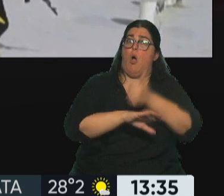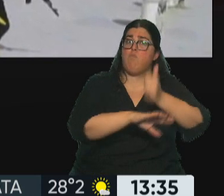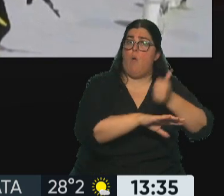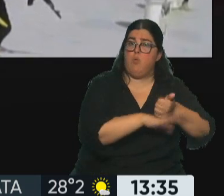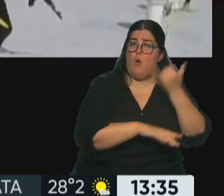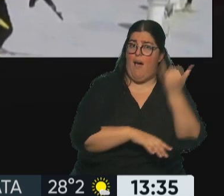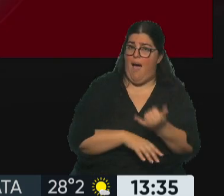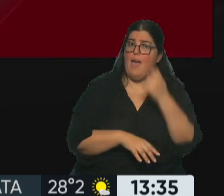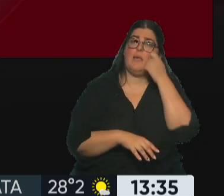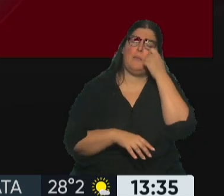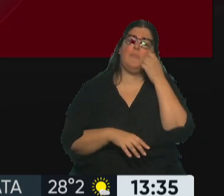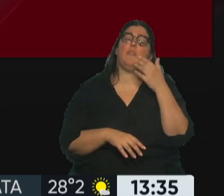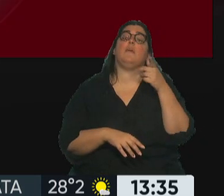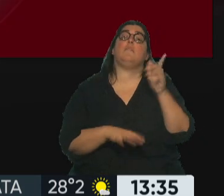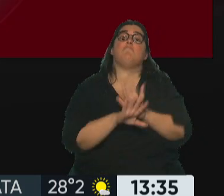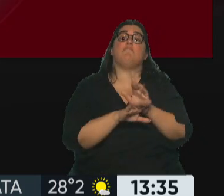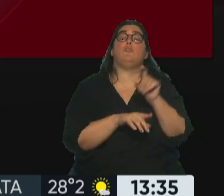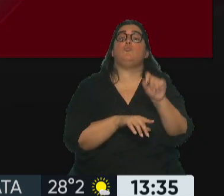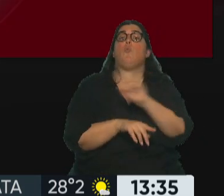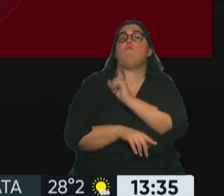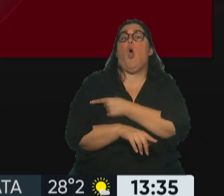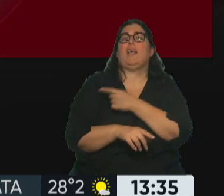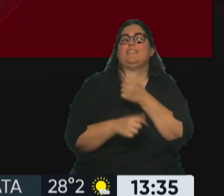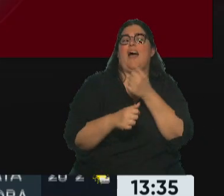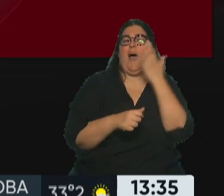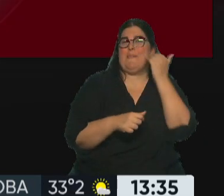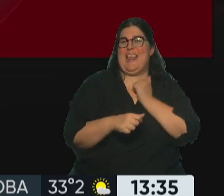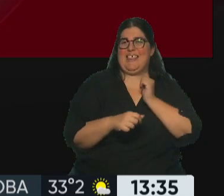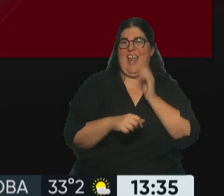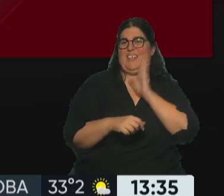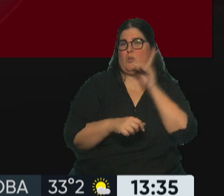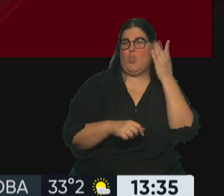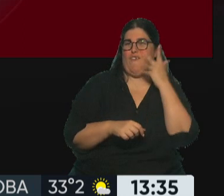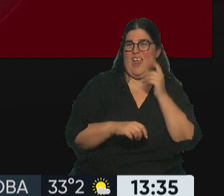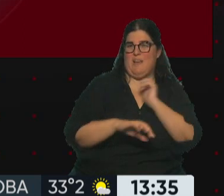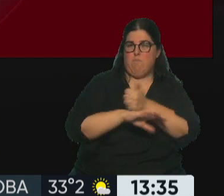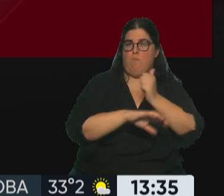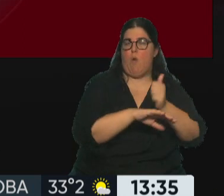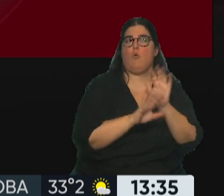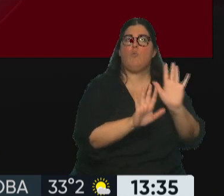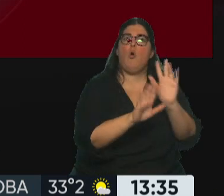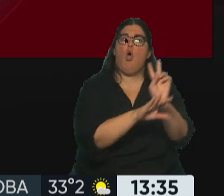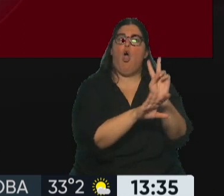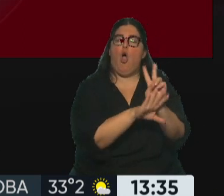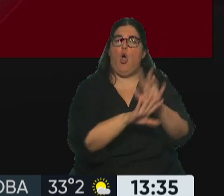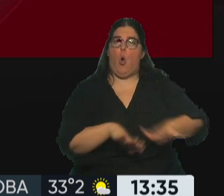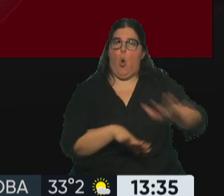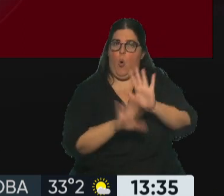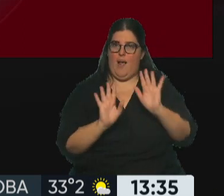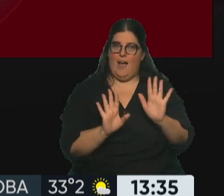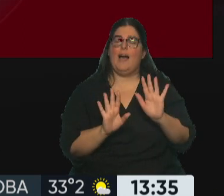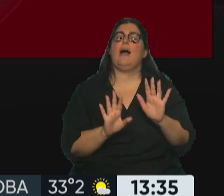marítima están eh bloqueando en cierta medida estos bombardeos Y estos eh ataques a buques sobre